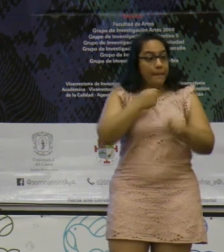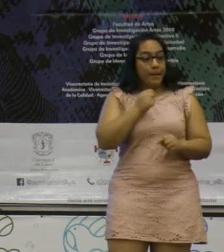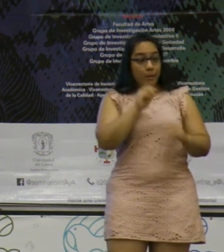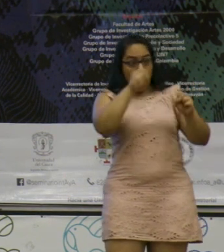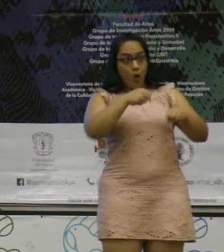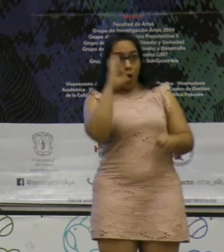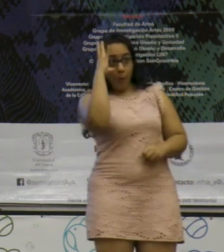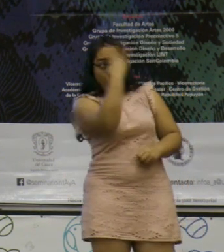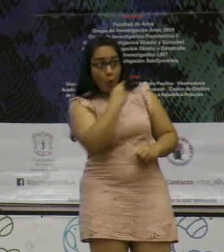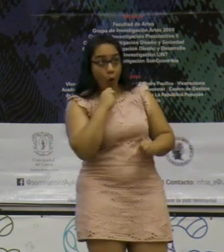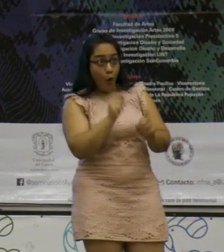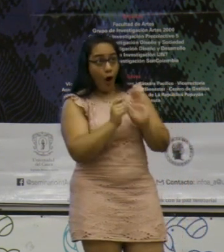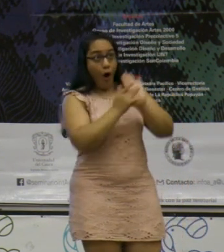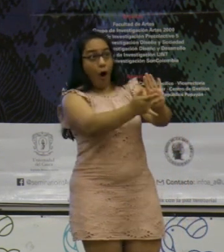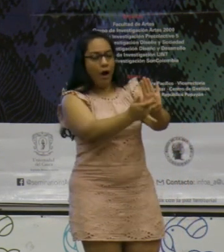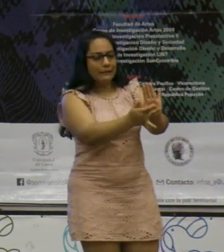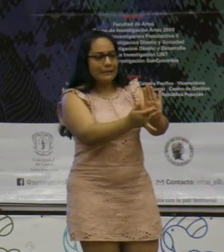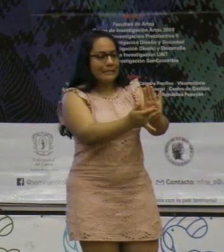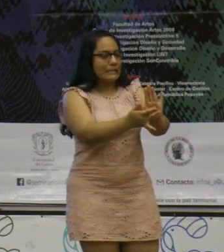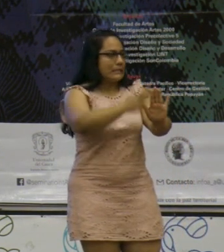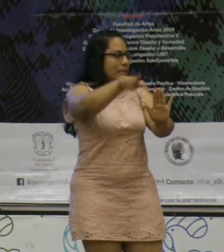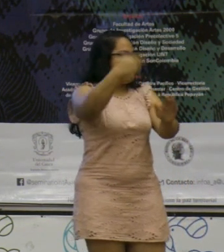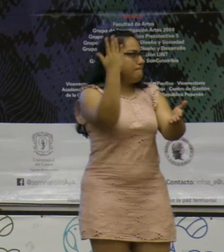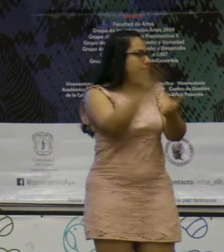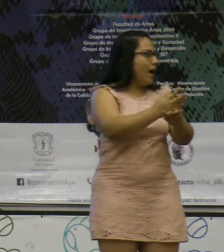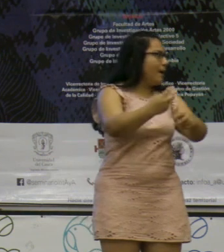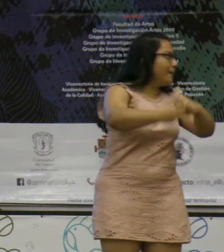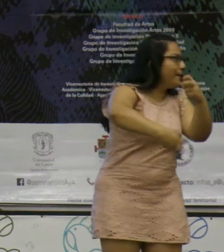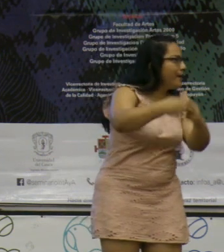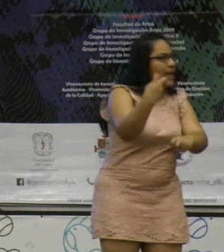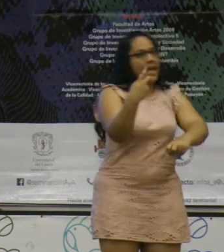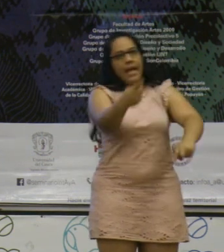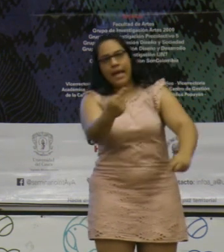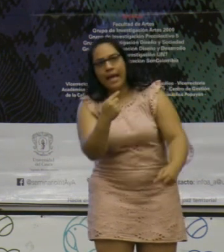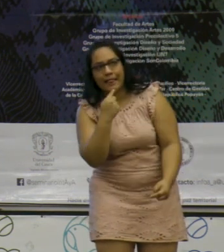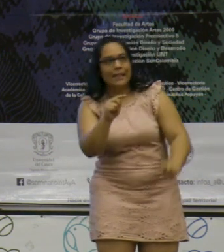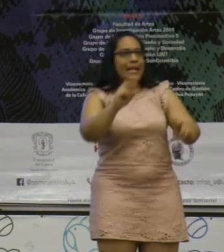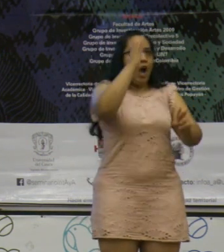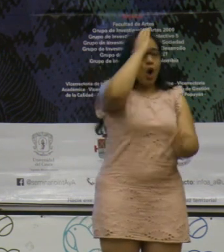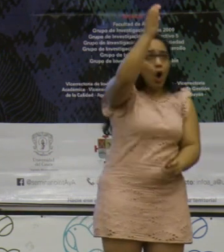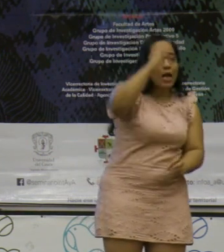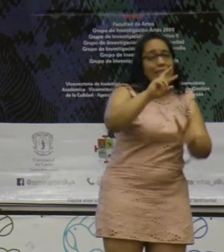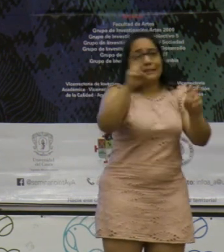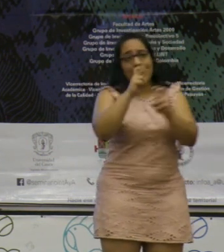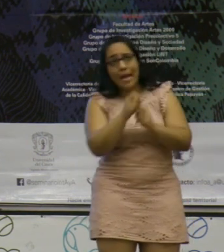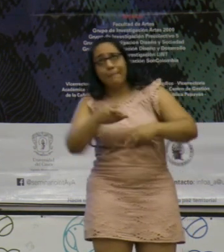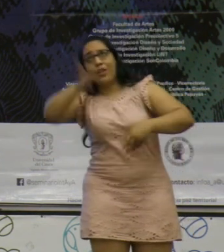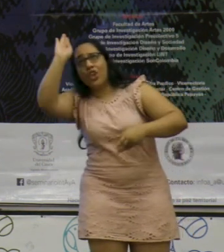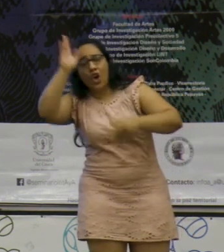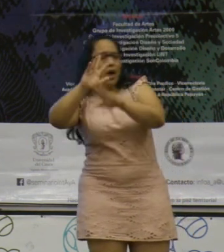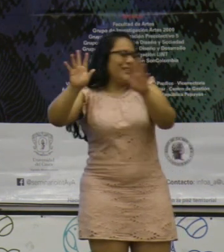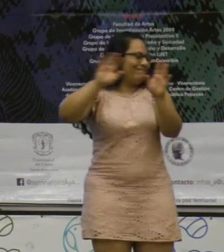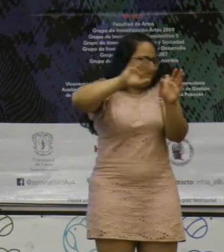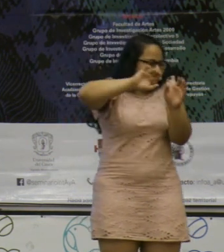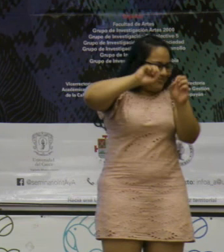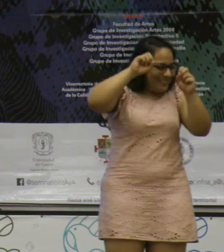de lo bello, porque si lo pone en el estatus de lo bello se mete en unos problemas teológicos complicados. Recuerden que lo bello es este espejo de lo divino, guachu guachu. Entonces